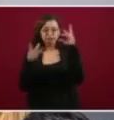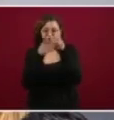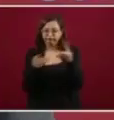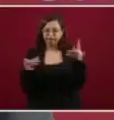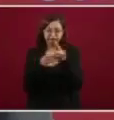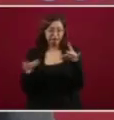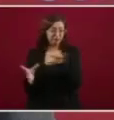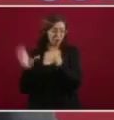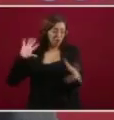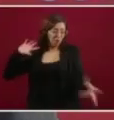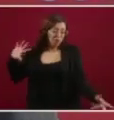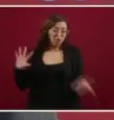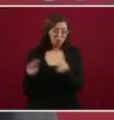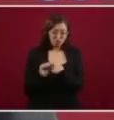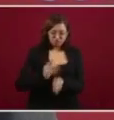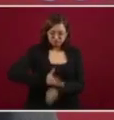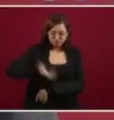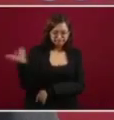todo lo realizado.